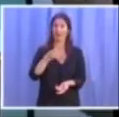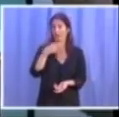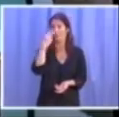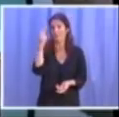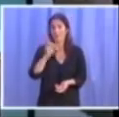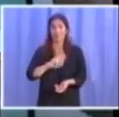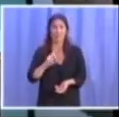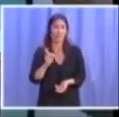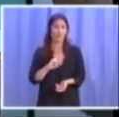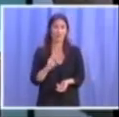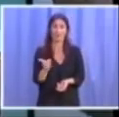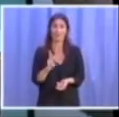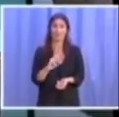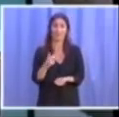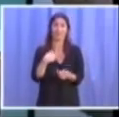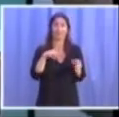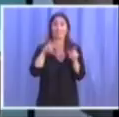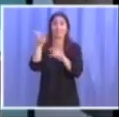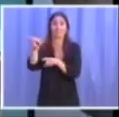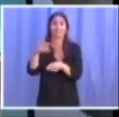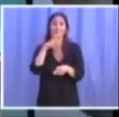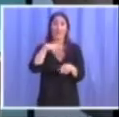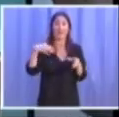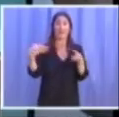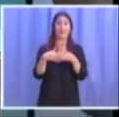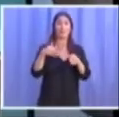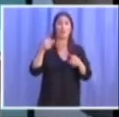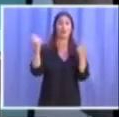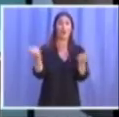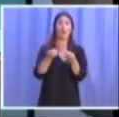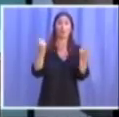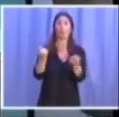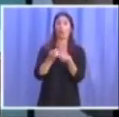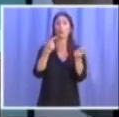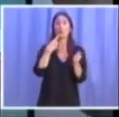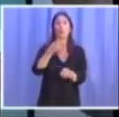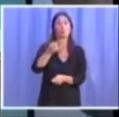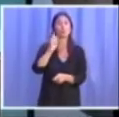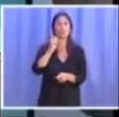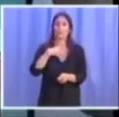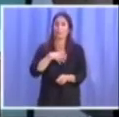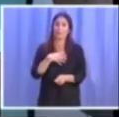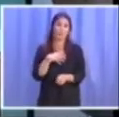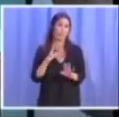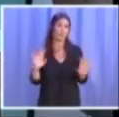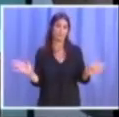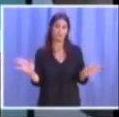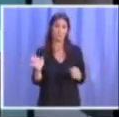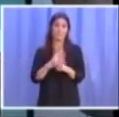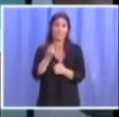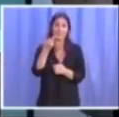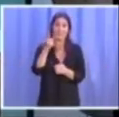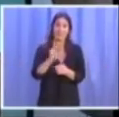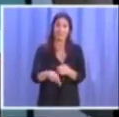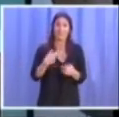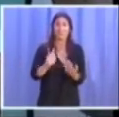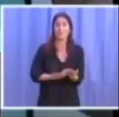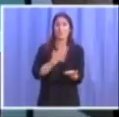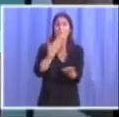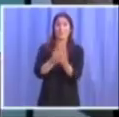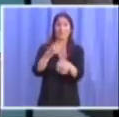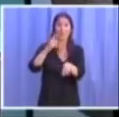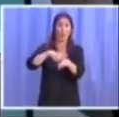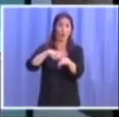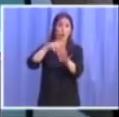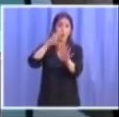en que nos fuéramos y impidieron desde el equipo de campaña el que eso se pudiera hacer realidad. Lo mismo que también pedimos que la hora de emisión de